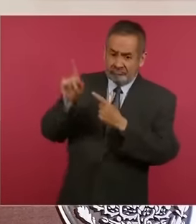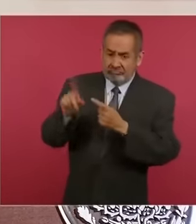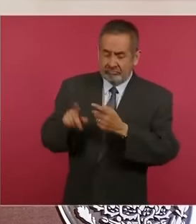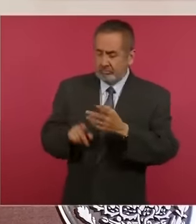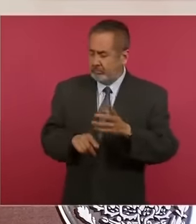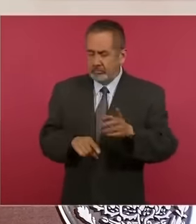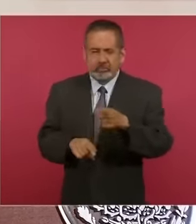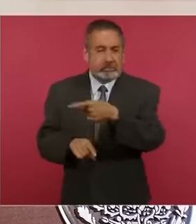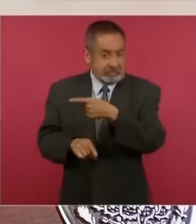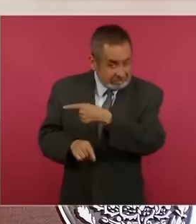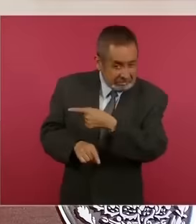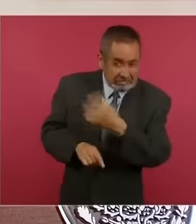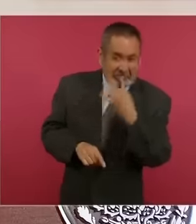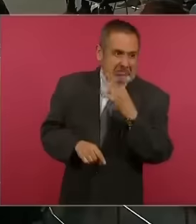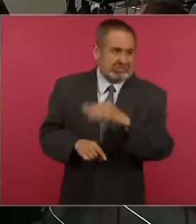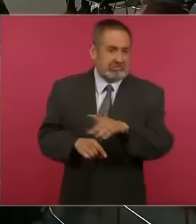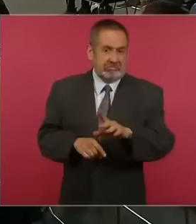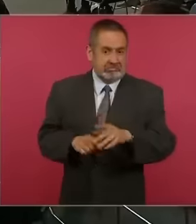porque eso